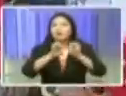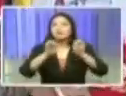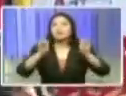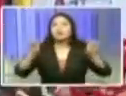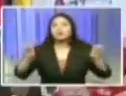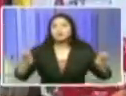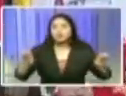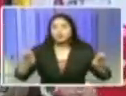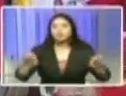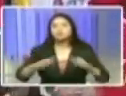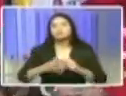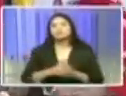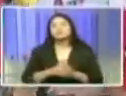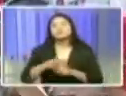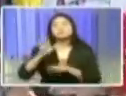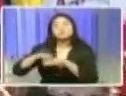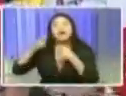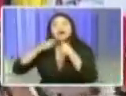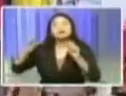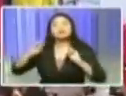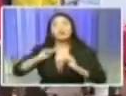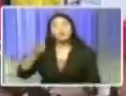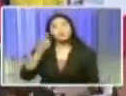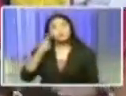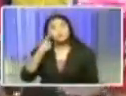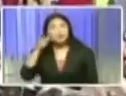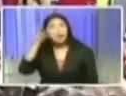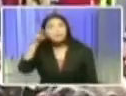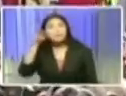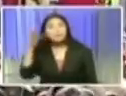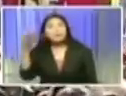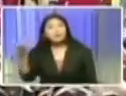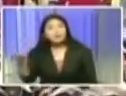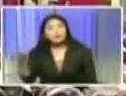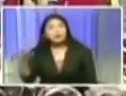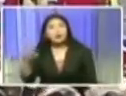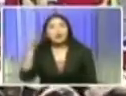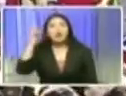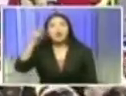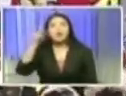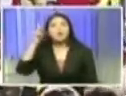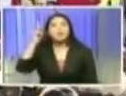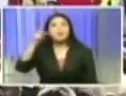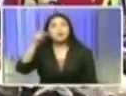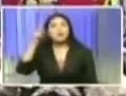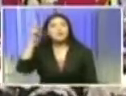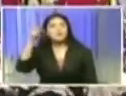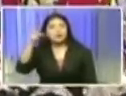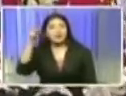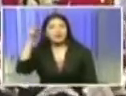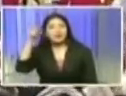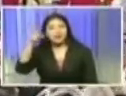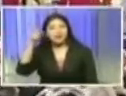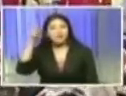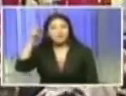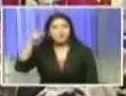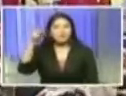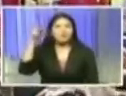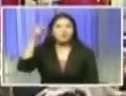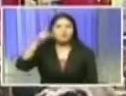educación Aristóbulo, el profe, el profe, el profe.